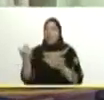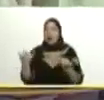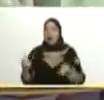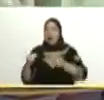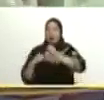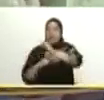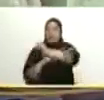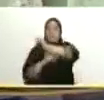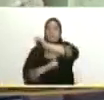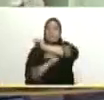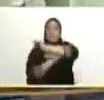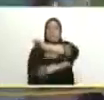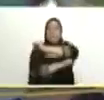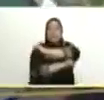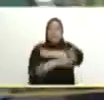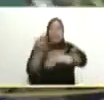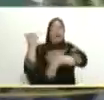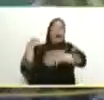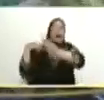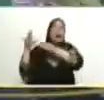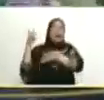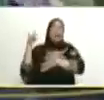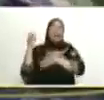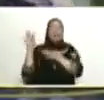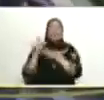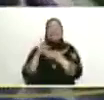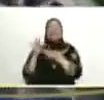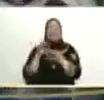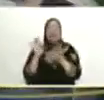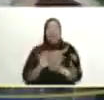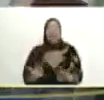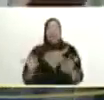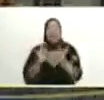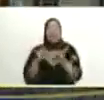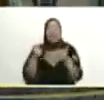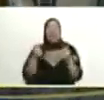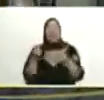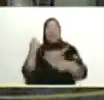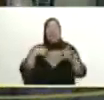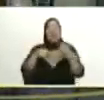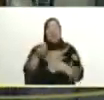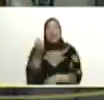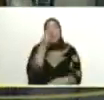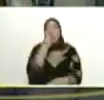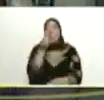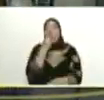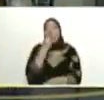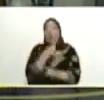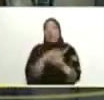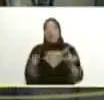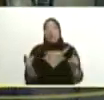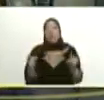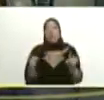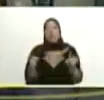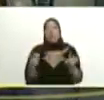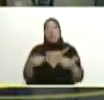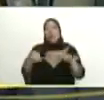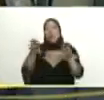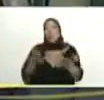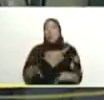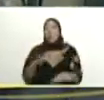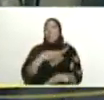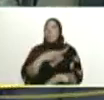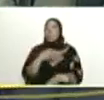misiones. Esto es una estructura de Mercal que anteriormente funcionaba, pero por la guerra económica del Imperio Americano, que no nos dejó importar más